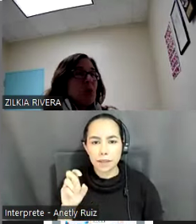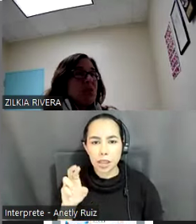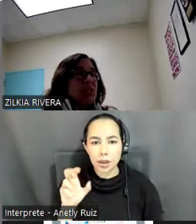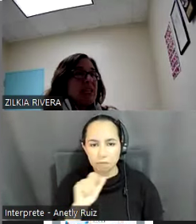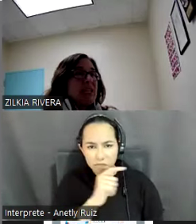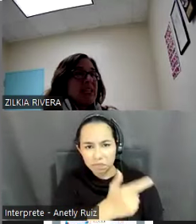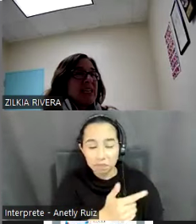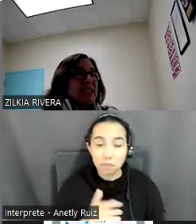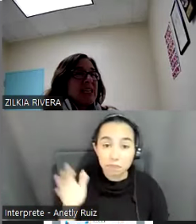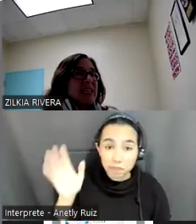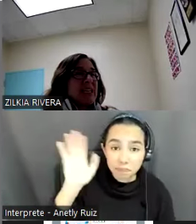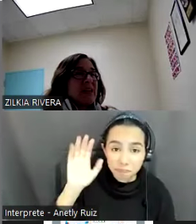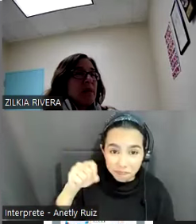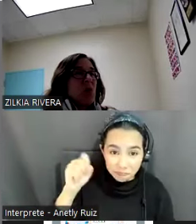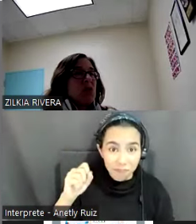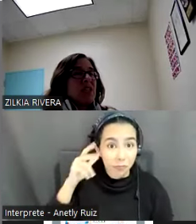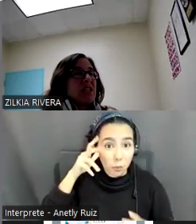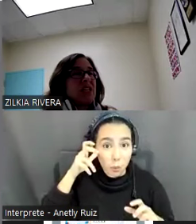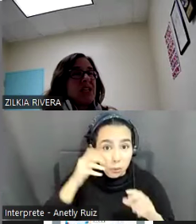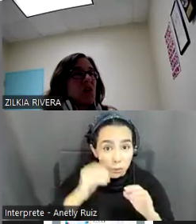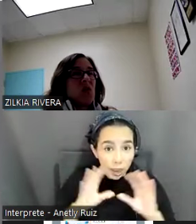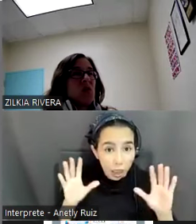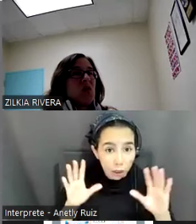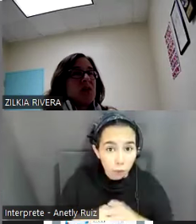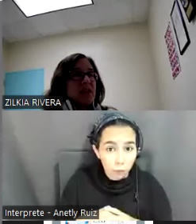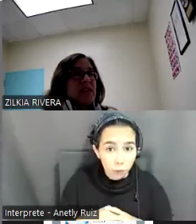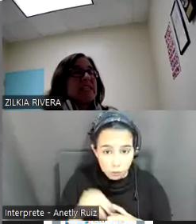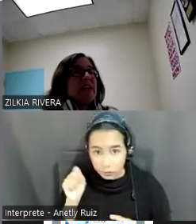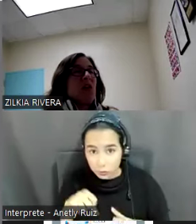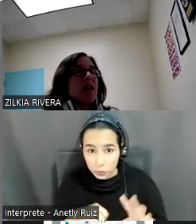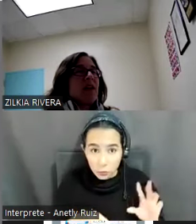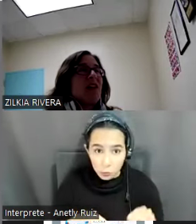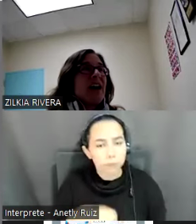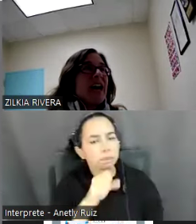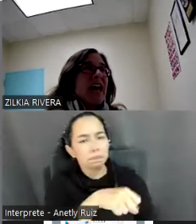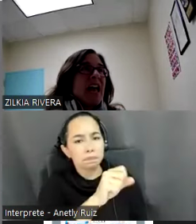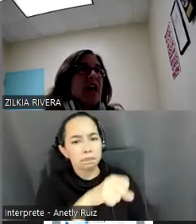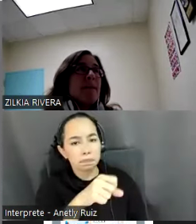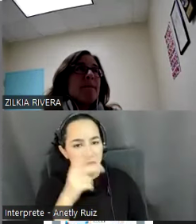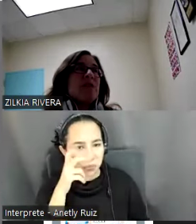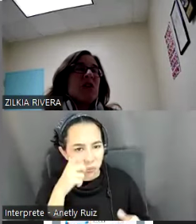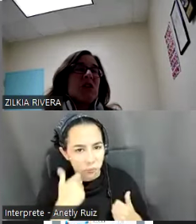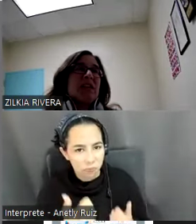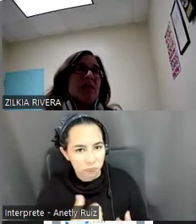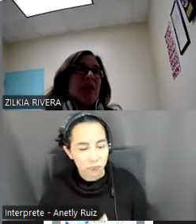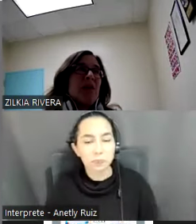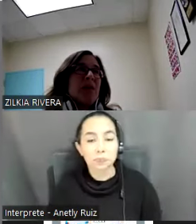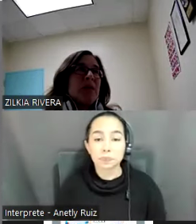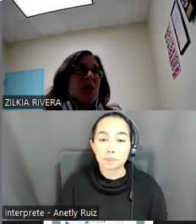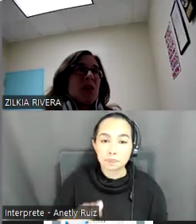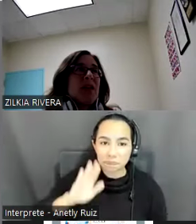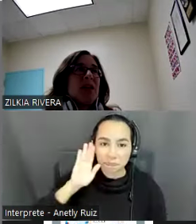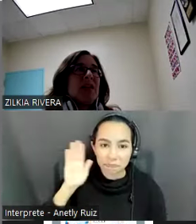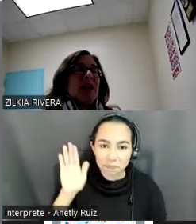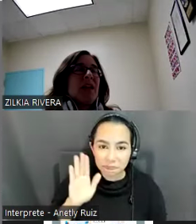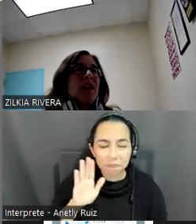Sí, ¿me escuchan? ¿Me escuchan? ¿No? Sí. Sí, ok, hola. Yo creo que también hay un